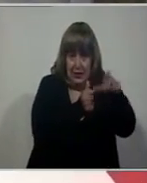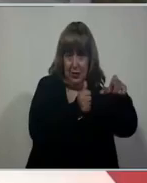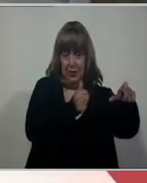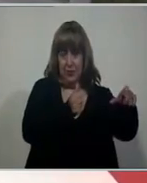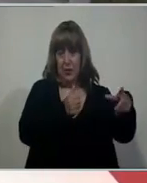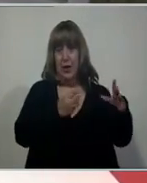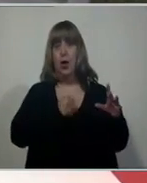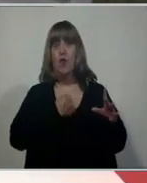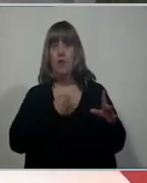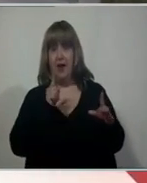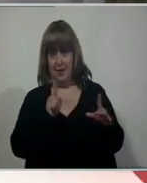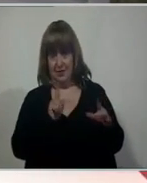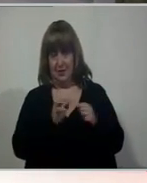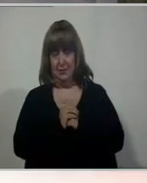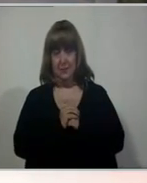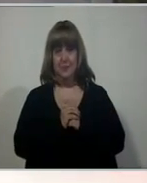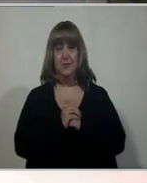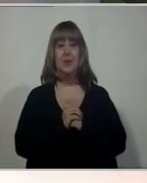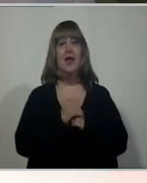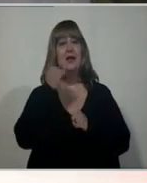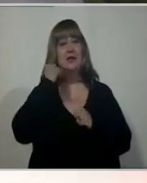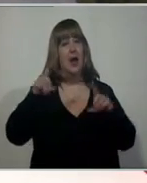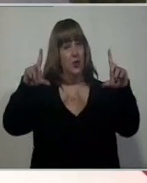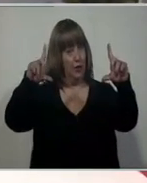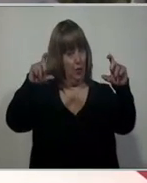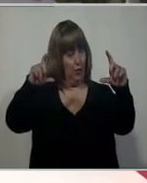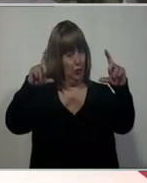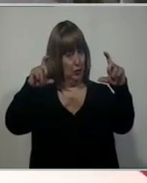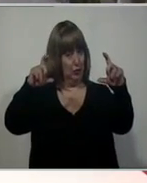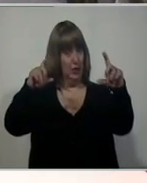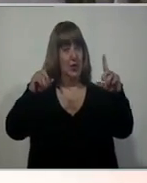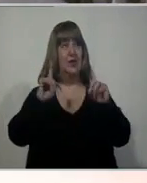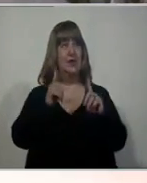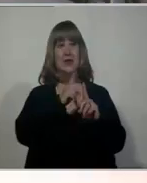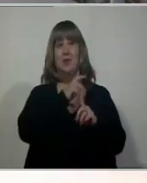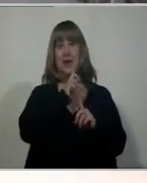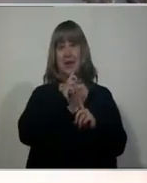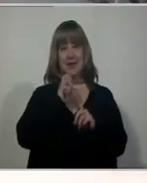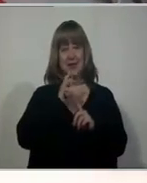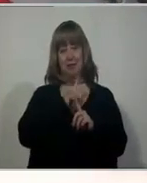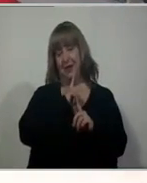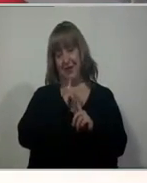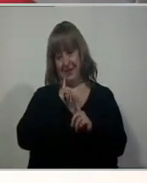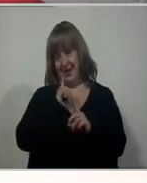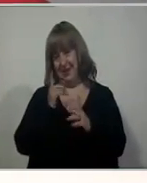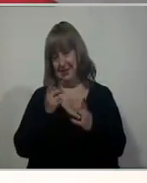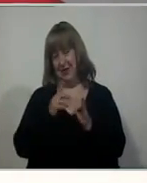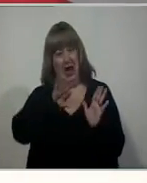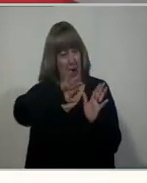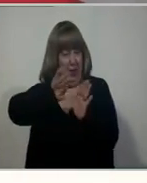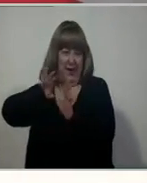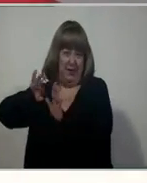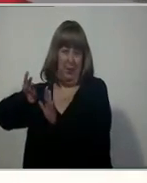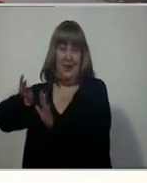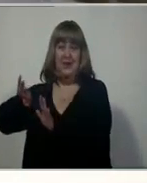y esta es también una foto allí en pantalla ustedes saben que la señora mirtha legrand esto tiene que ver una nota de color dejando de lado